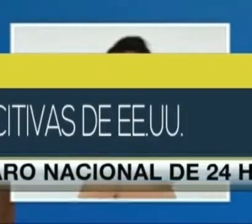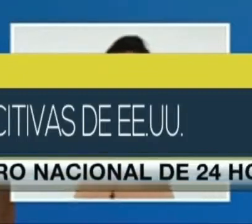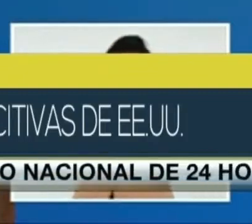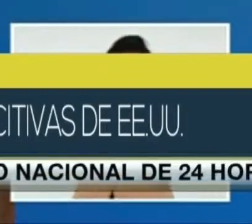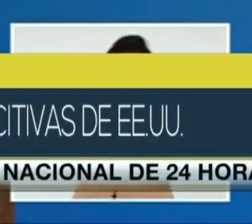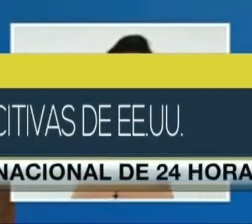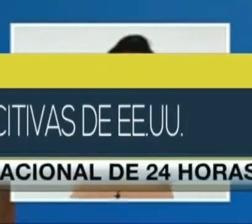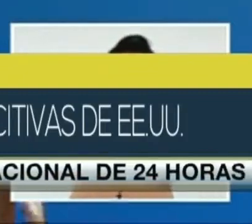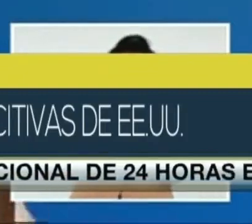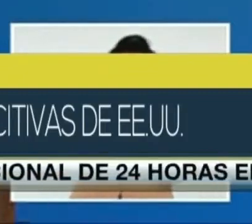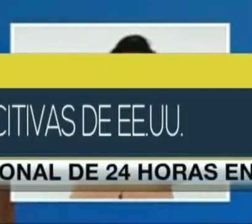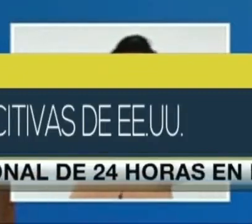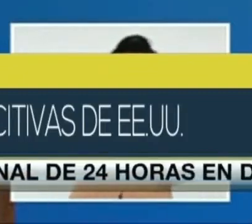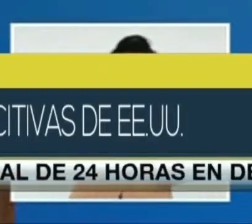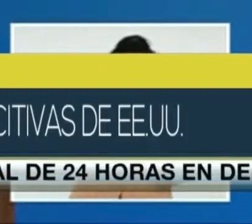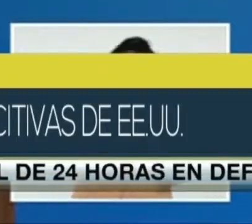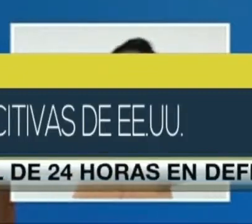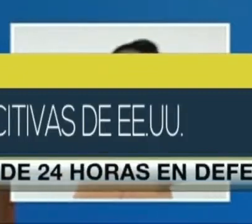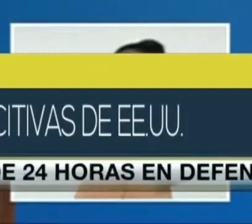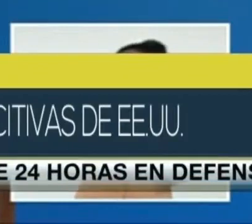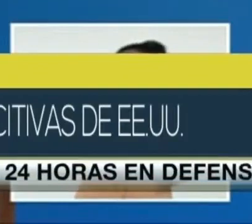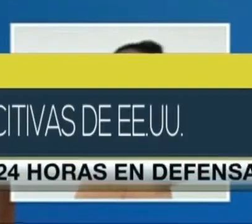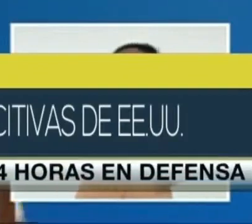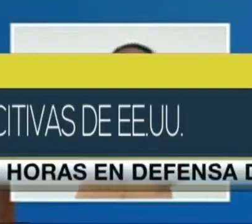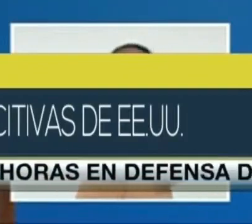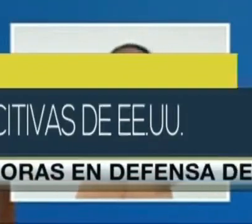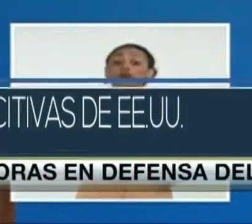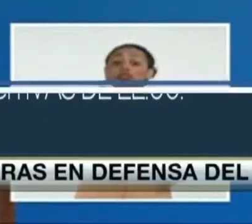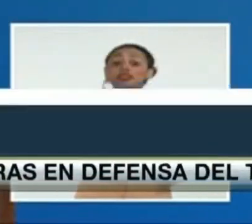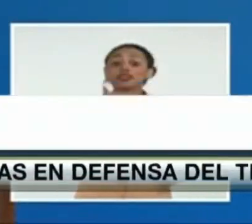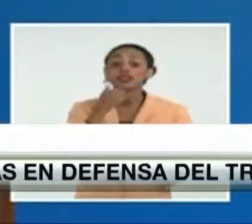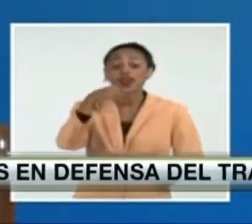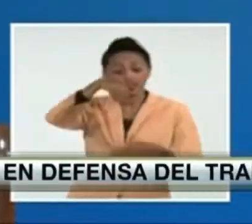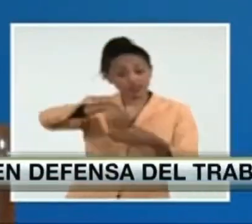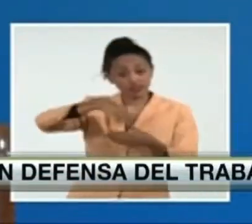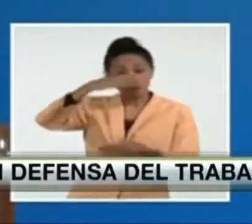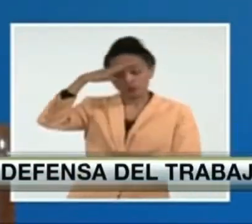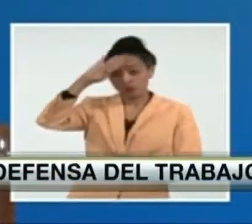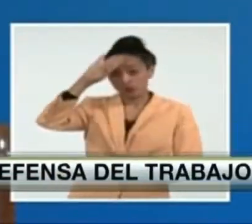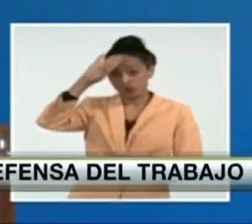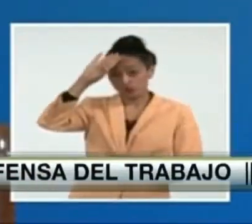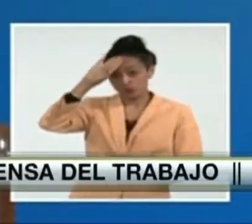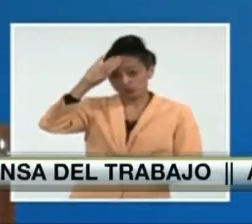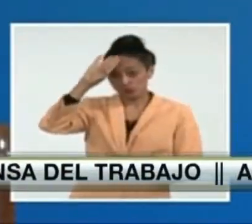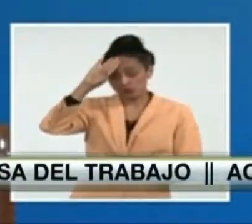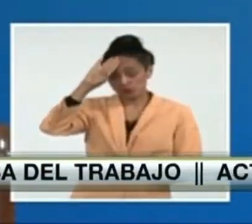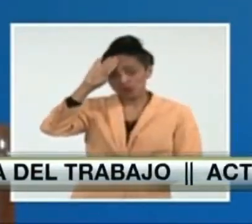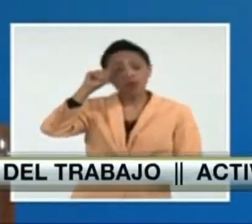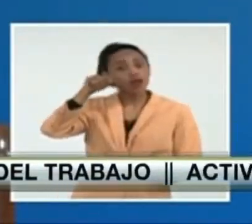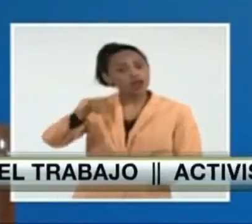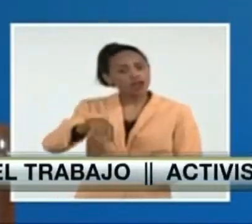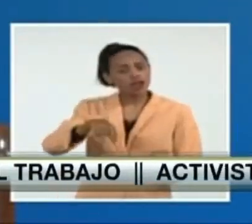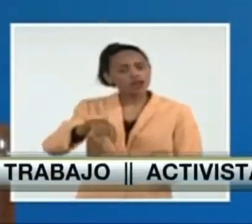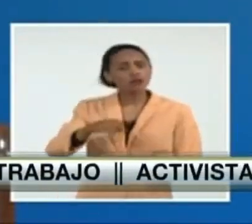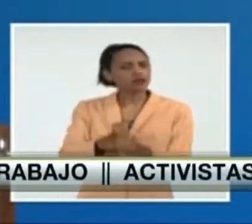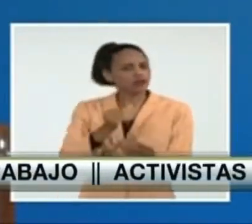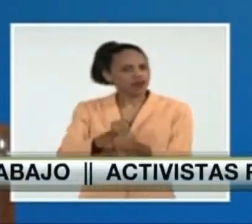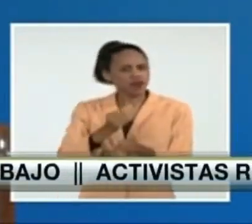interior, la autoridad policial, actuó con estricto apego a la